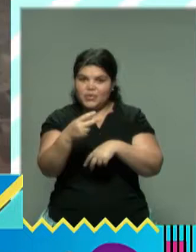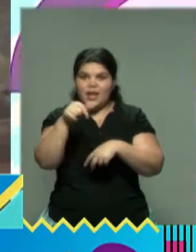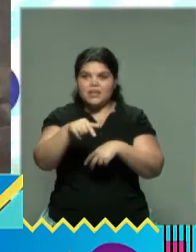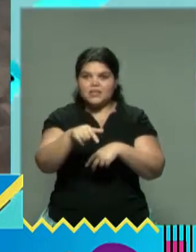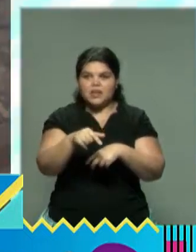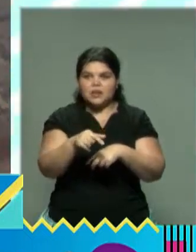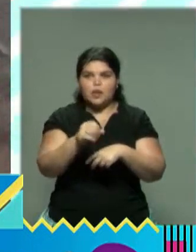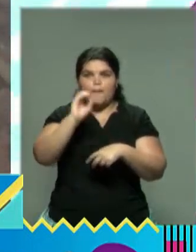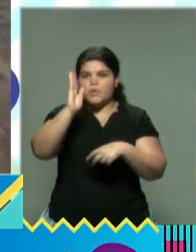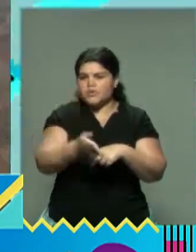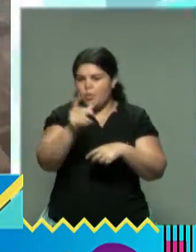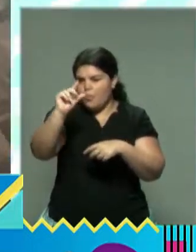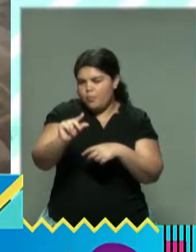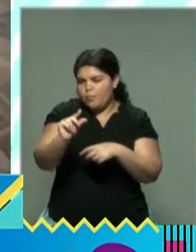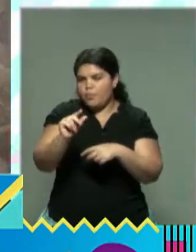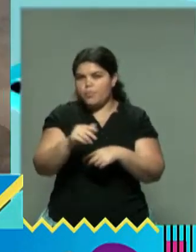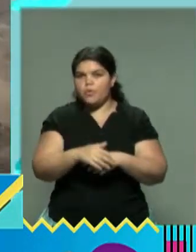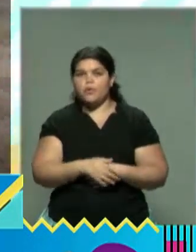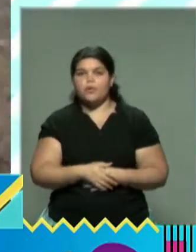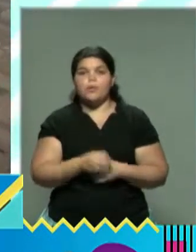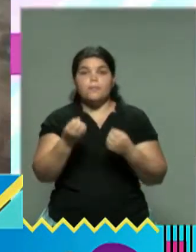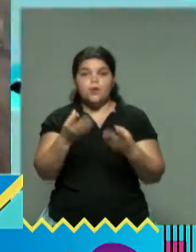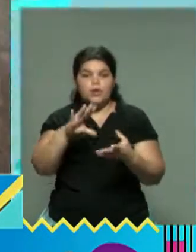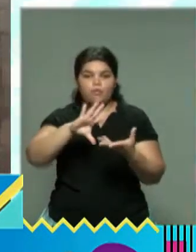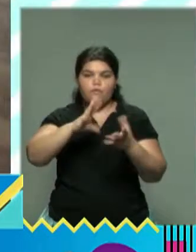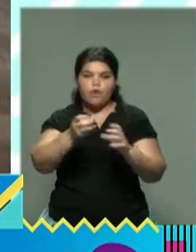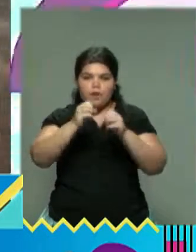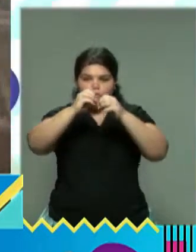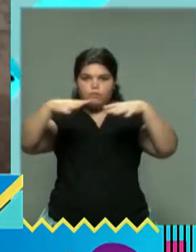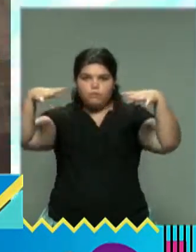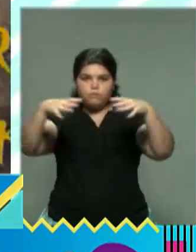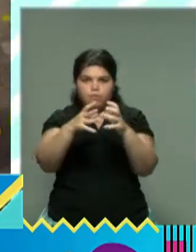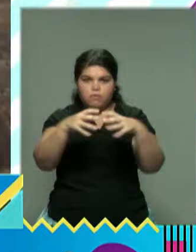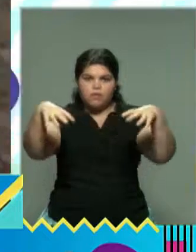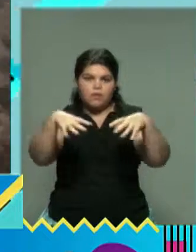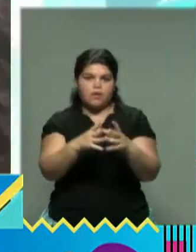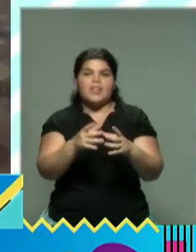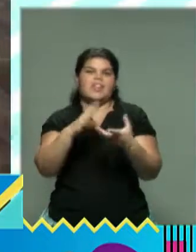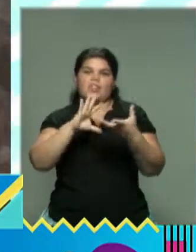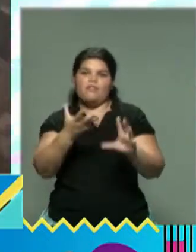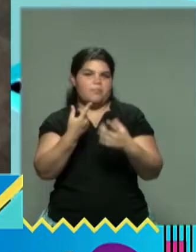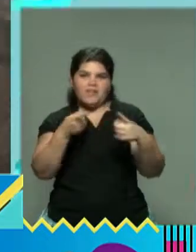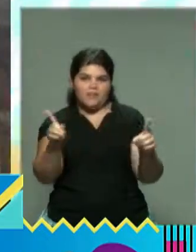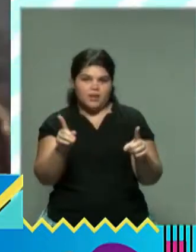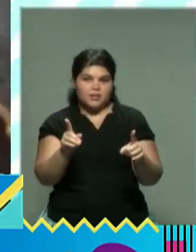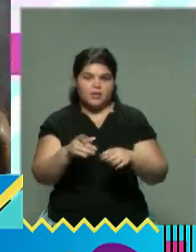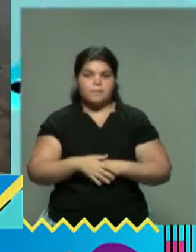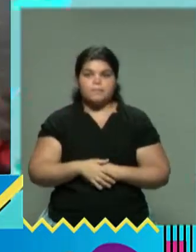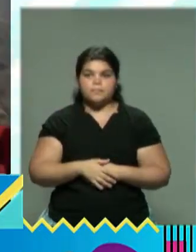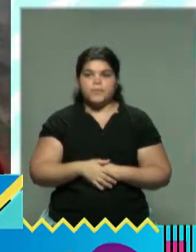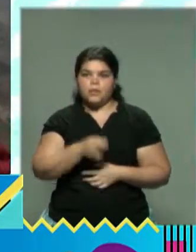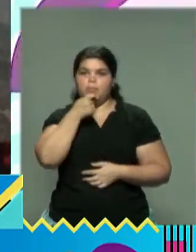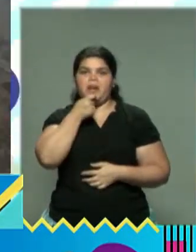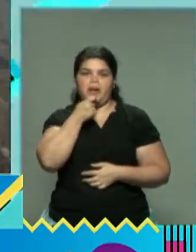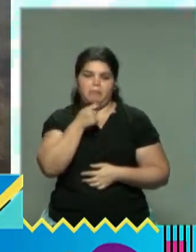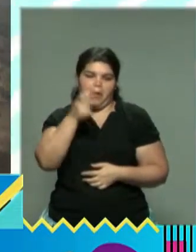que el principal, porque tiene otra forma de plegado y de cerrado. Amén de eso, supongamos que el paracaidista se desmayó en